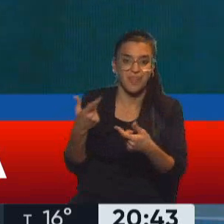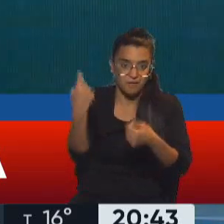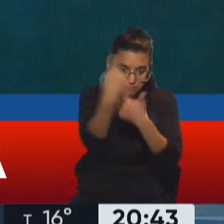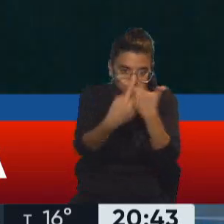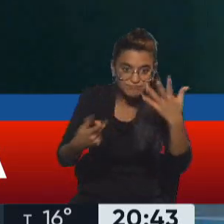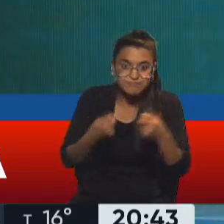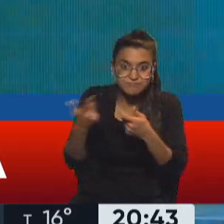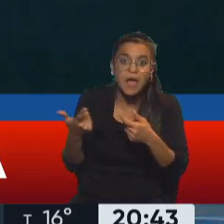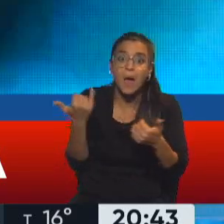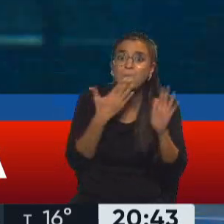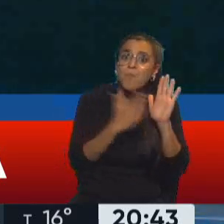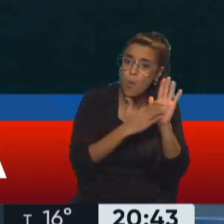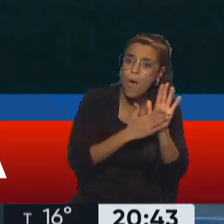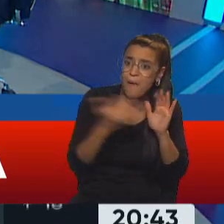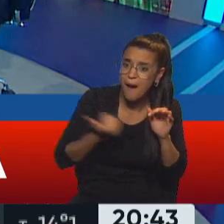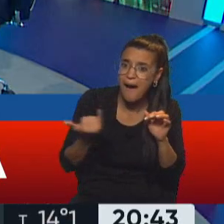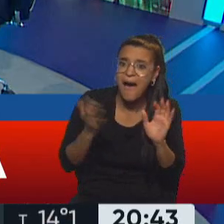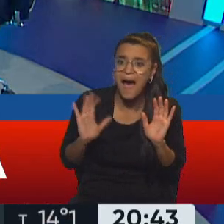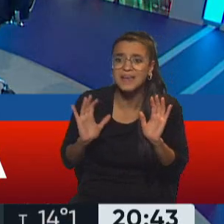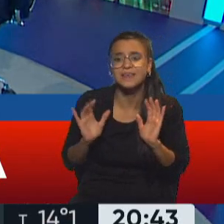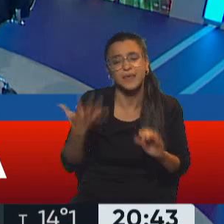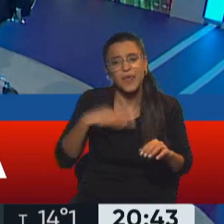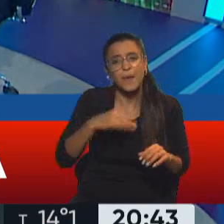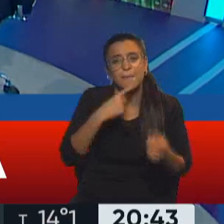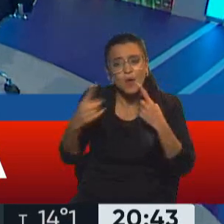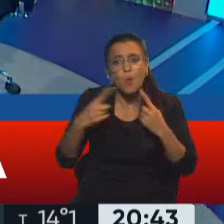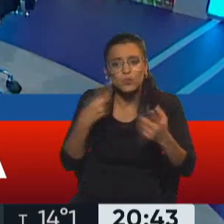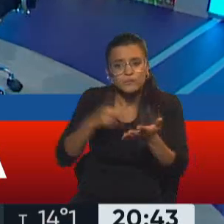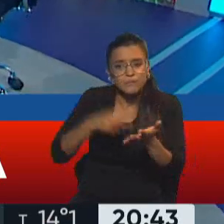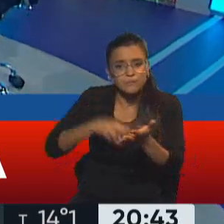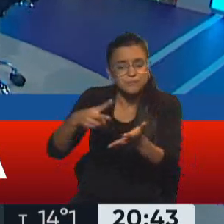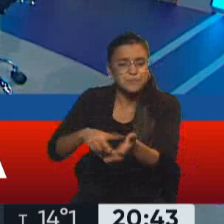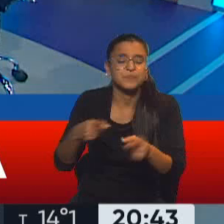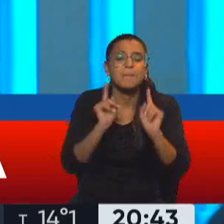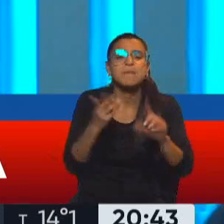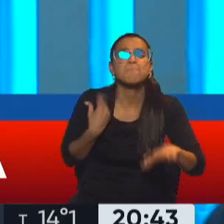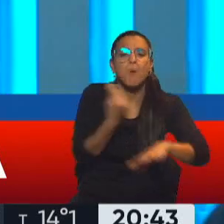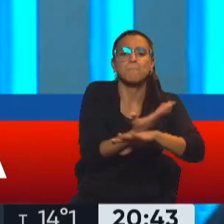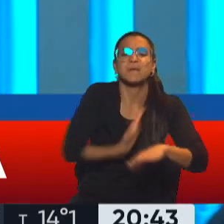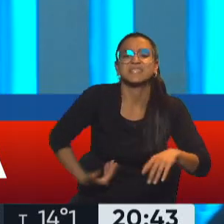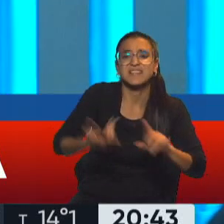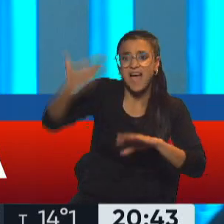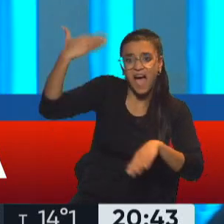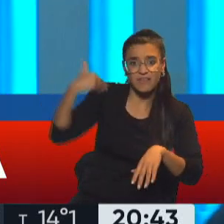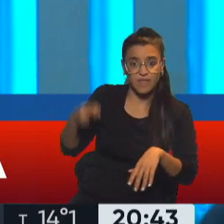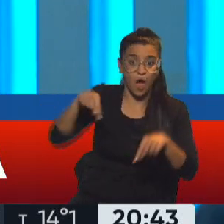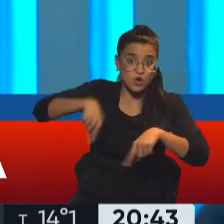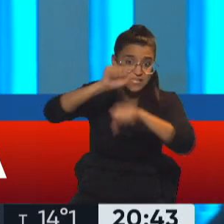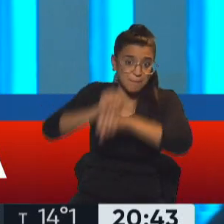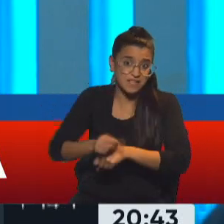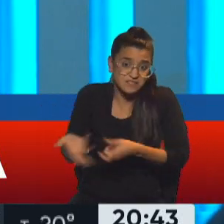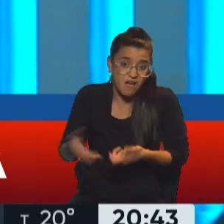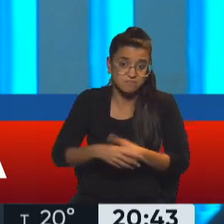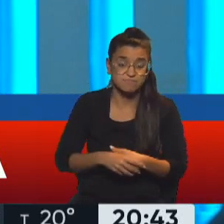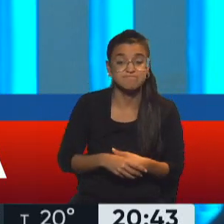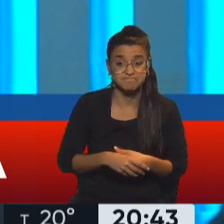Bolivia. Entonces, Hay pruebas. Bueno, hace recuperada falta la preguntar y democracia en repreguntar. Bolivia, la que ocupaba la presidencia en ese momento está presa.